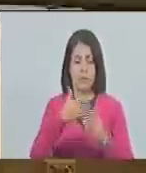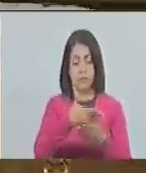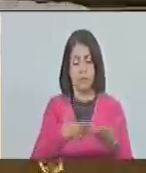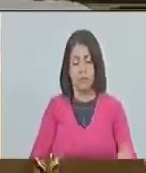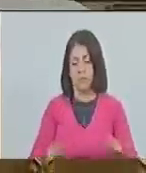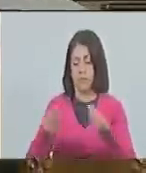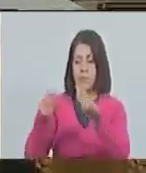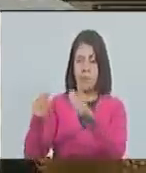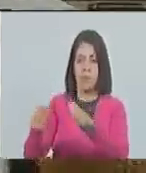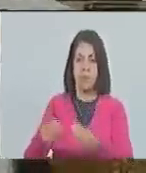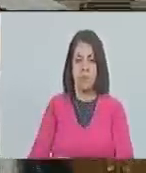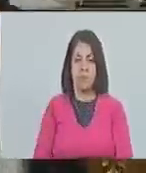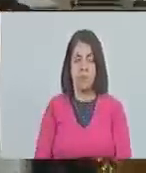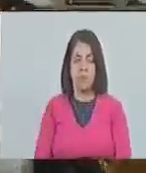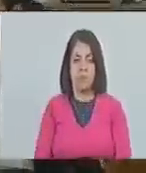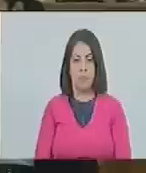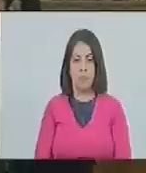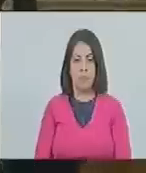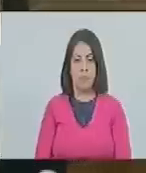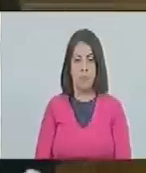correspondiente.